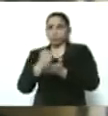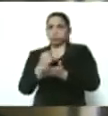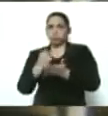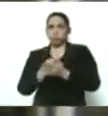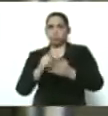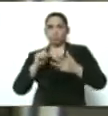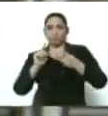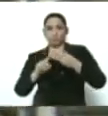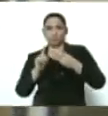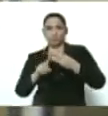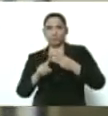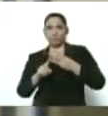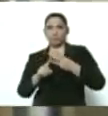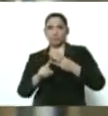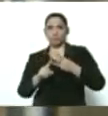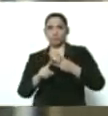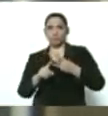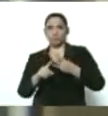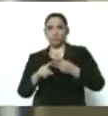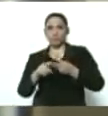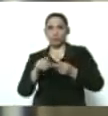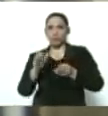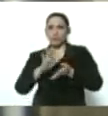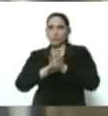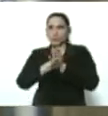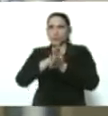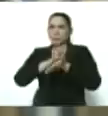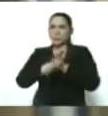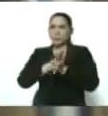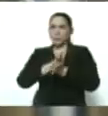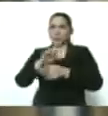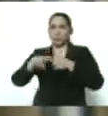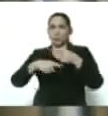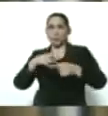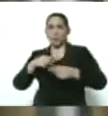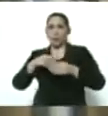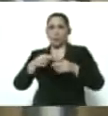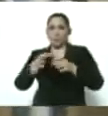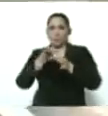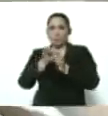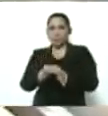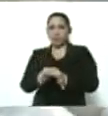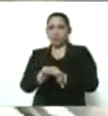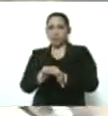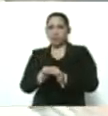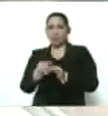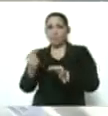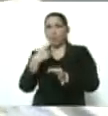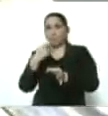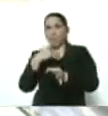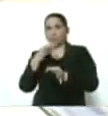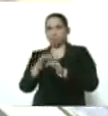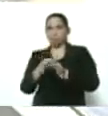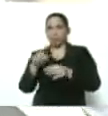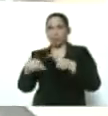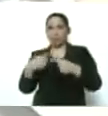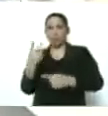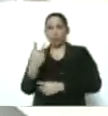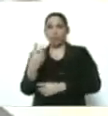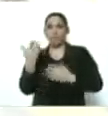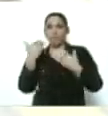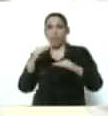una precompresión y luego la compresión de la tableta para luego pasar a dos fases finales que